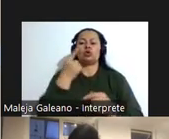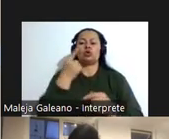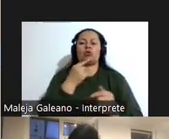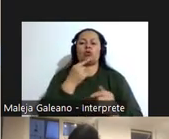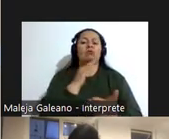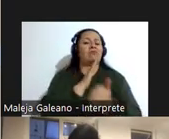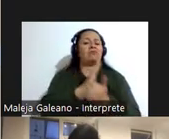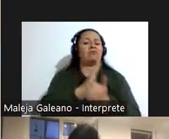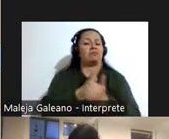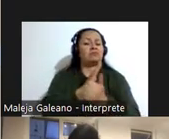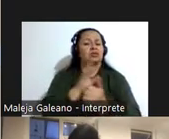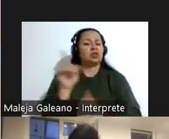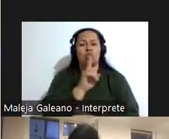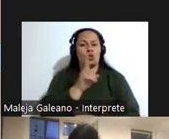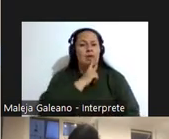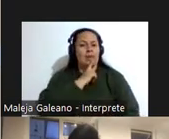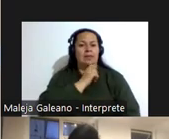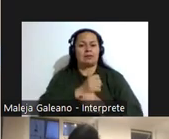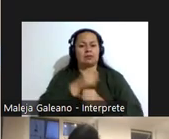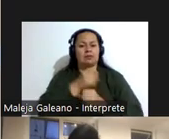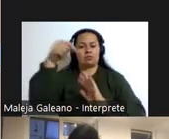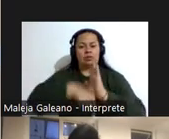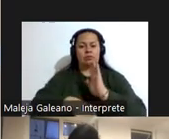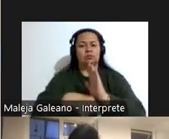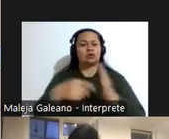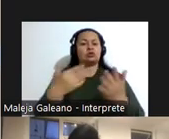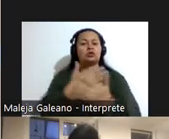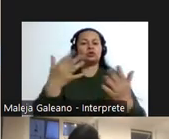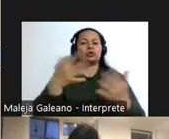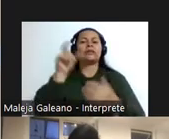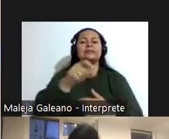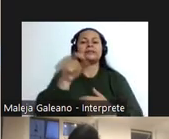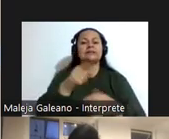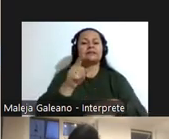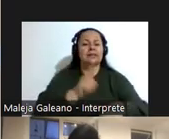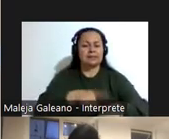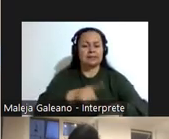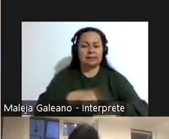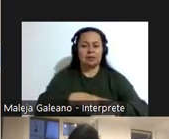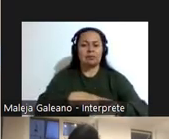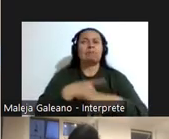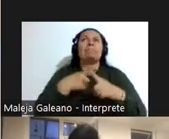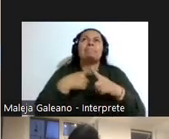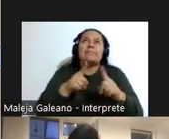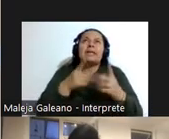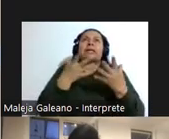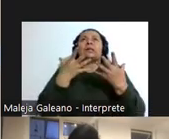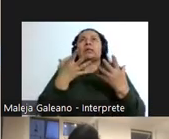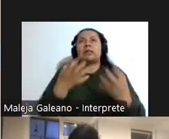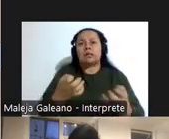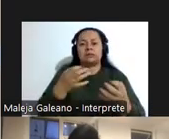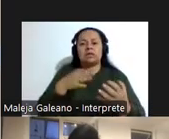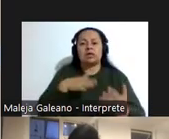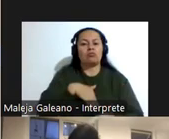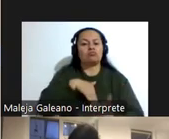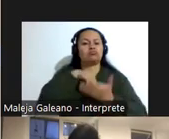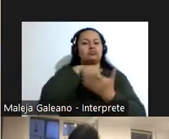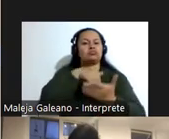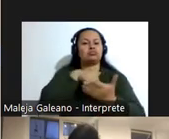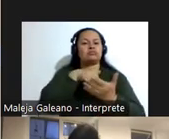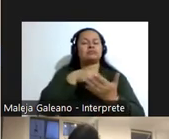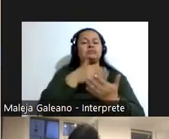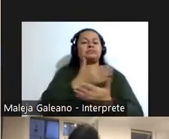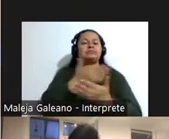contrario, es un asunto difícil y profundo que requiere tiempo, pero que quise ponerlo como punto de